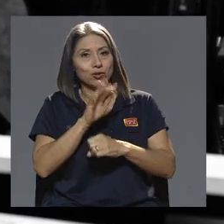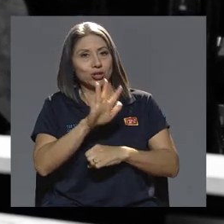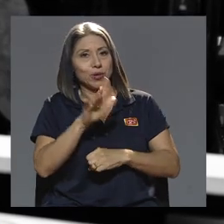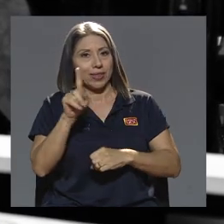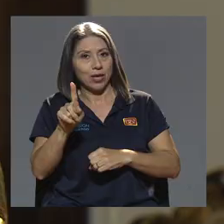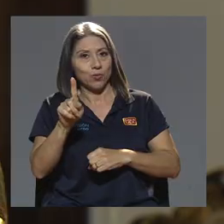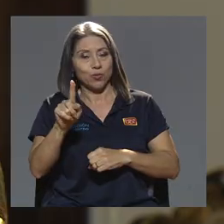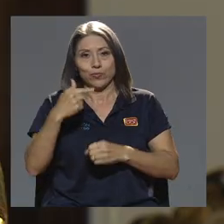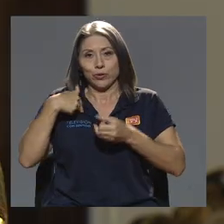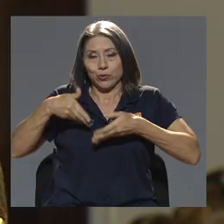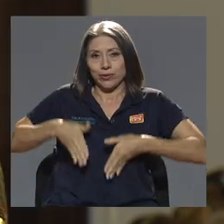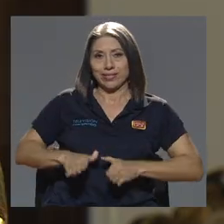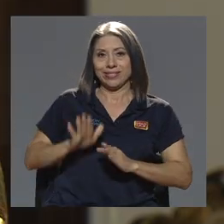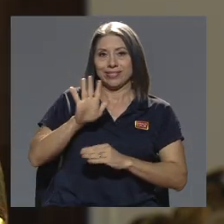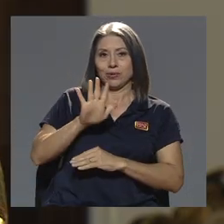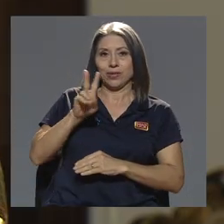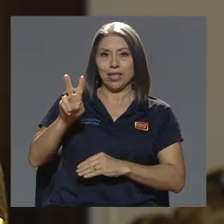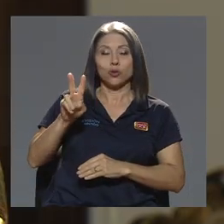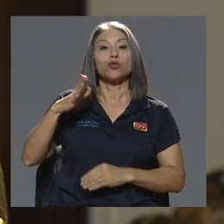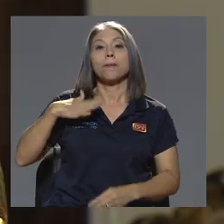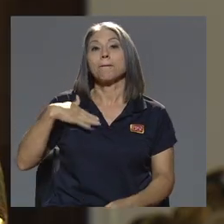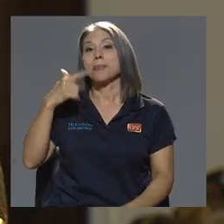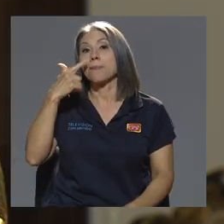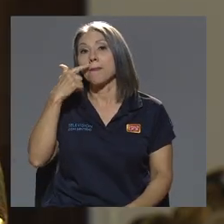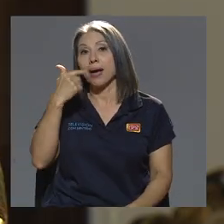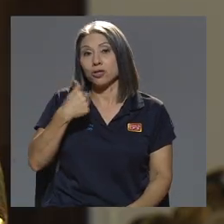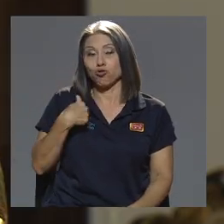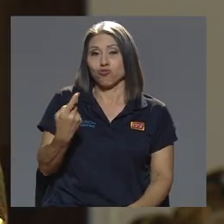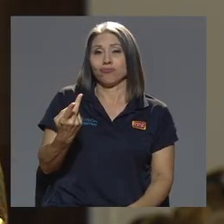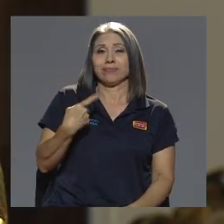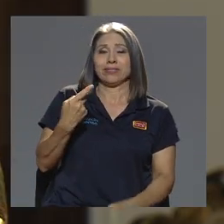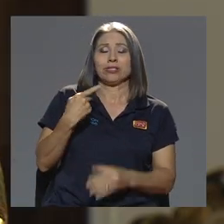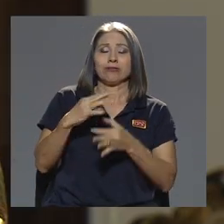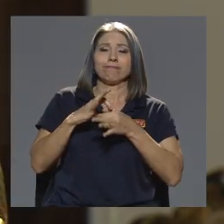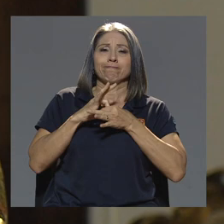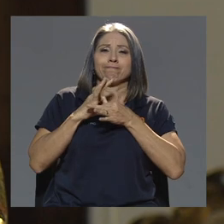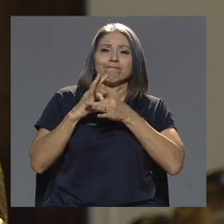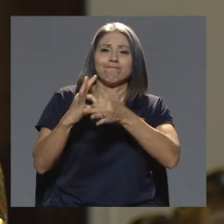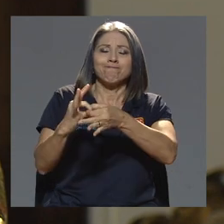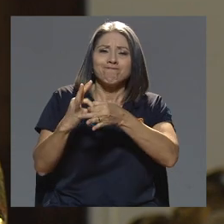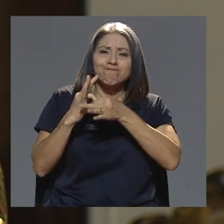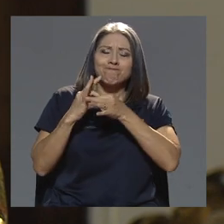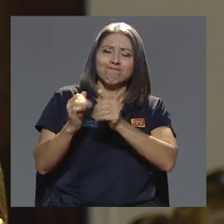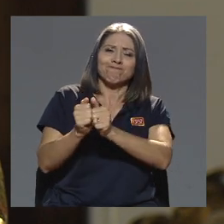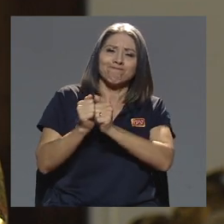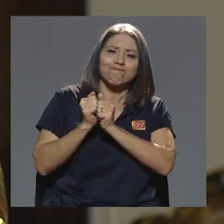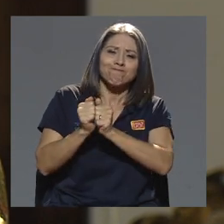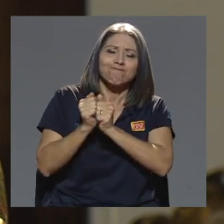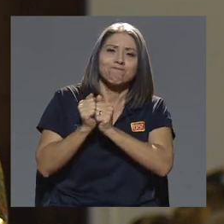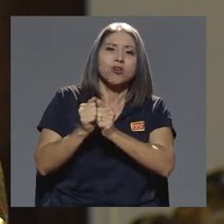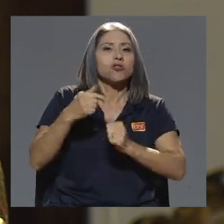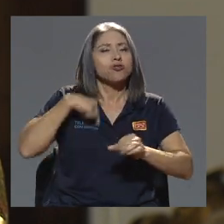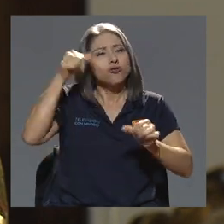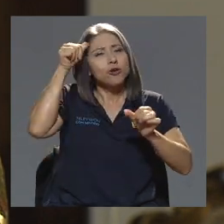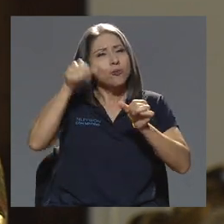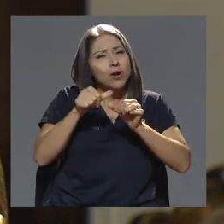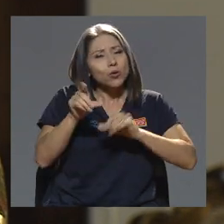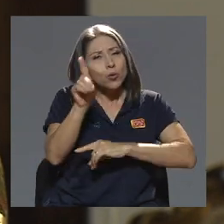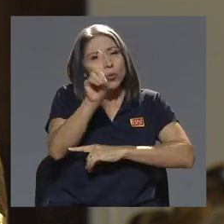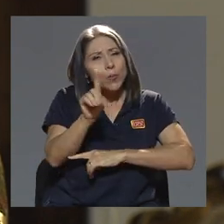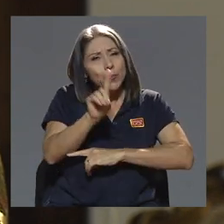y yo nos unimos muchísimo. Yo recuerdo las madrugadas de los